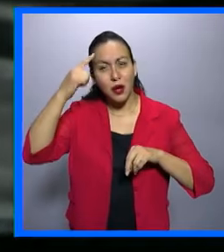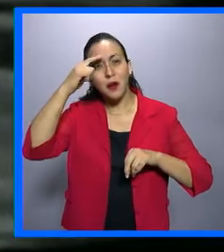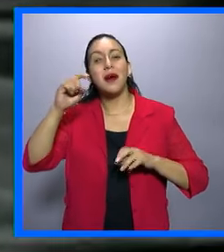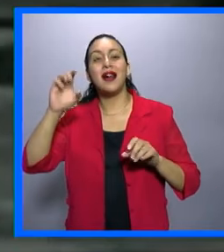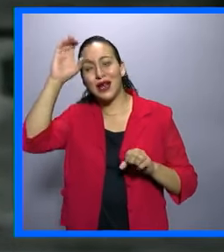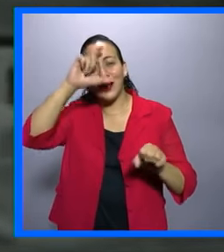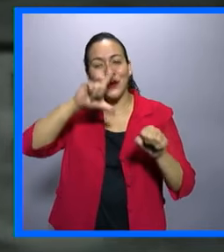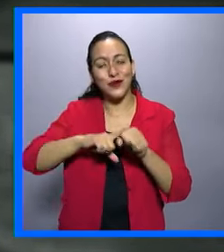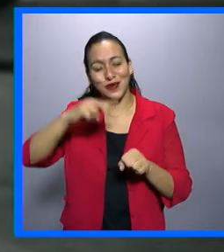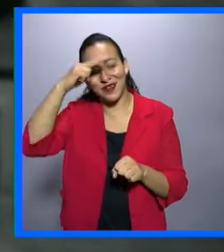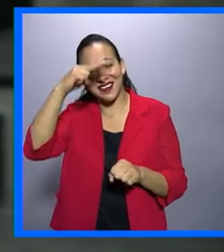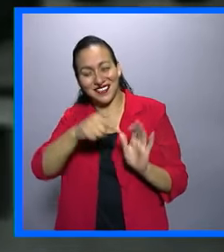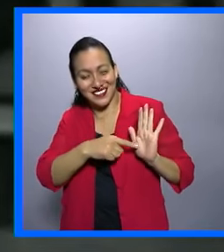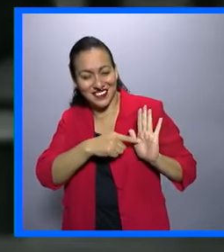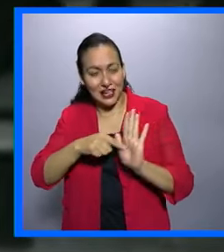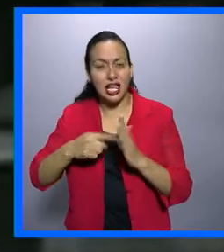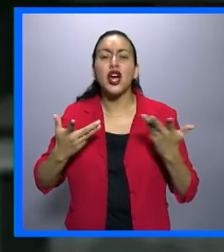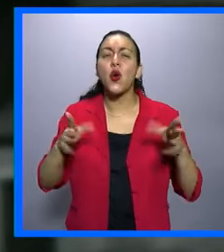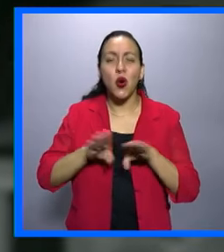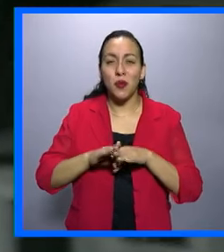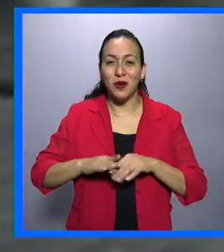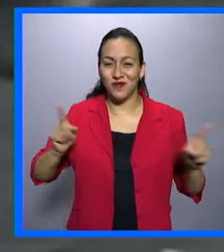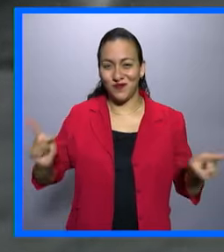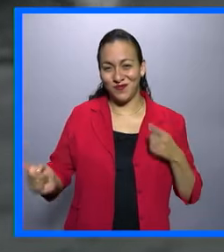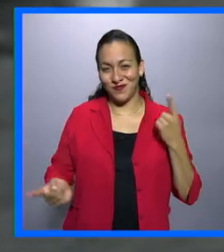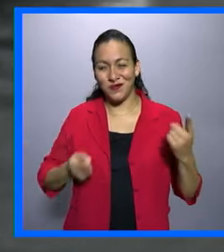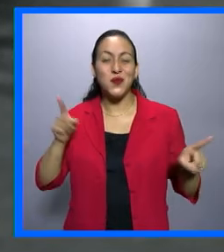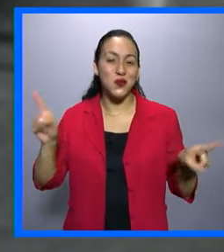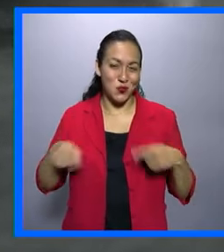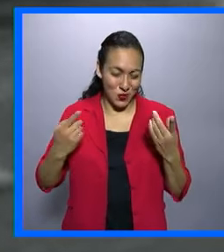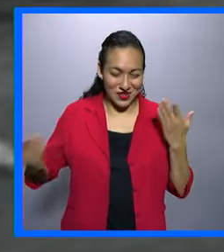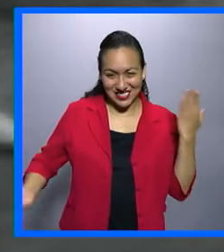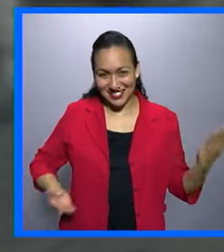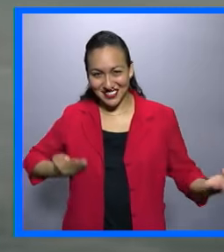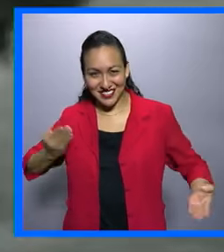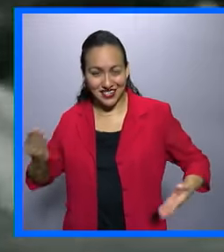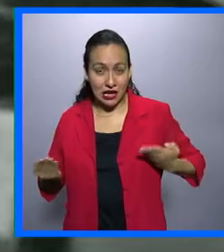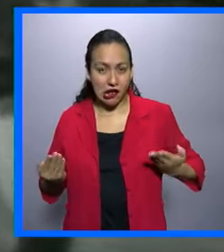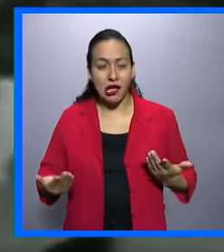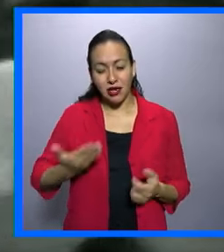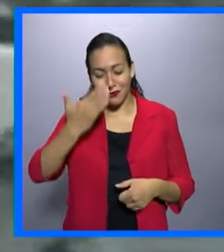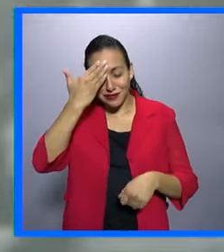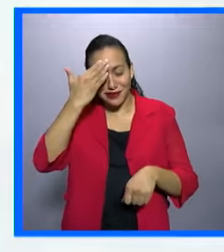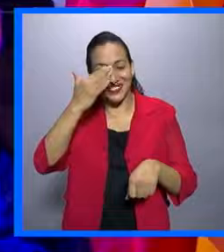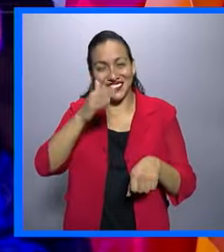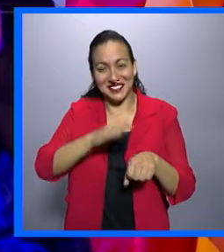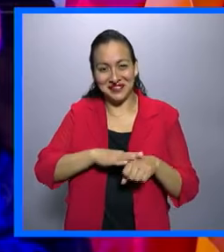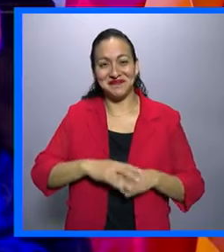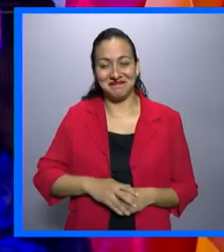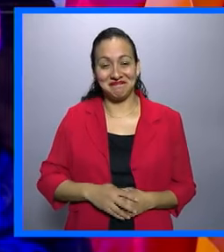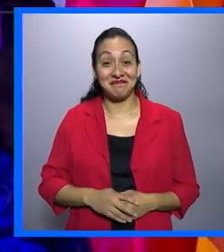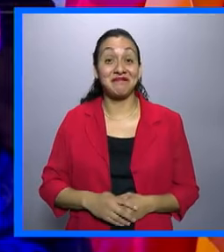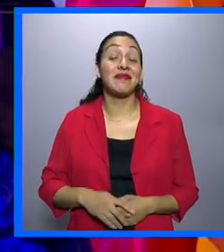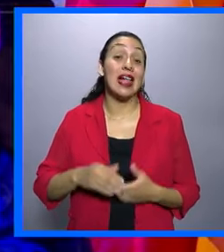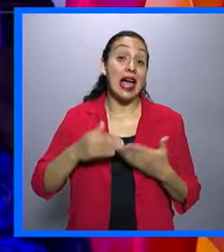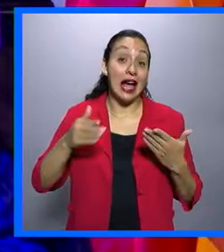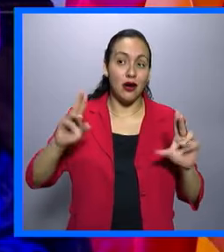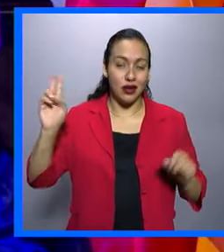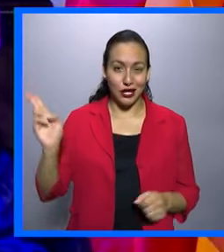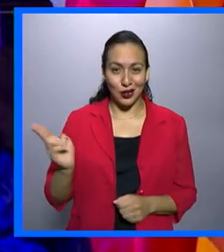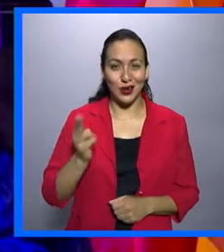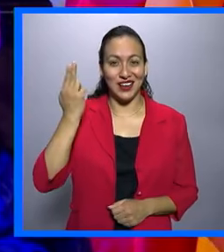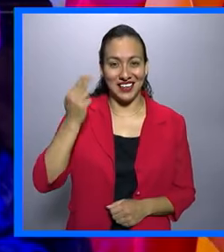movimiento, convirtió la danza en un vehículo de identidad nacional que trascendió fronteras. Ahora, la Universidad